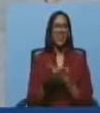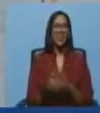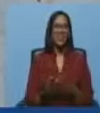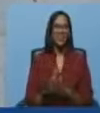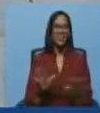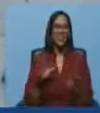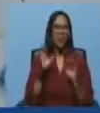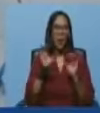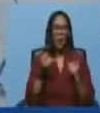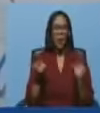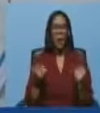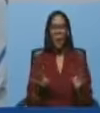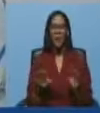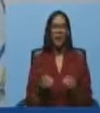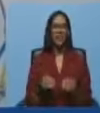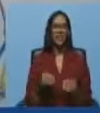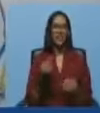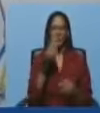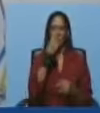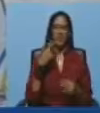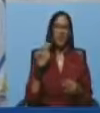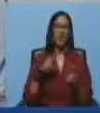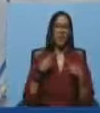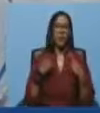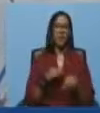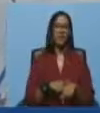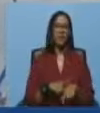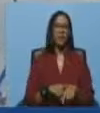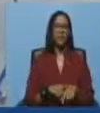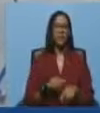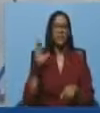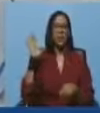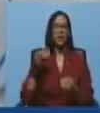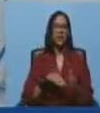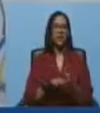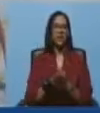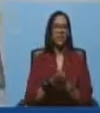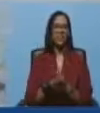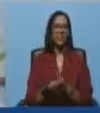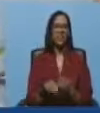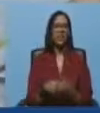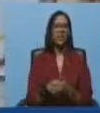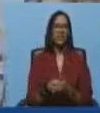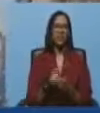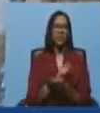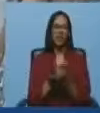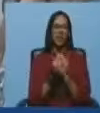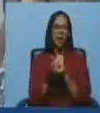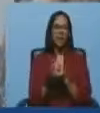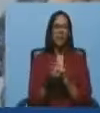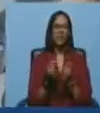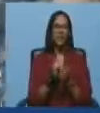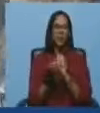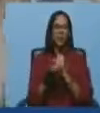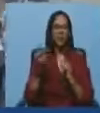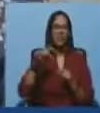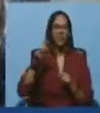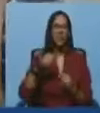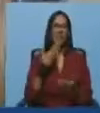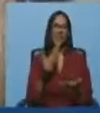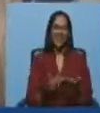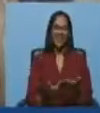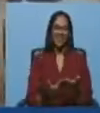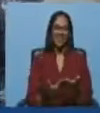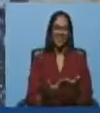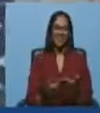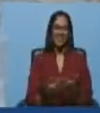el bochinche. Nos juramentamos para el nuevo periodo y este país va a avanzar hacia los cambios y las transformaciones necesarias. Gracias. Gracias